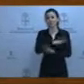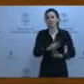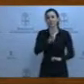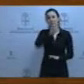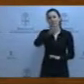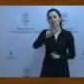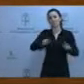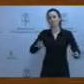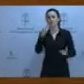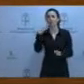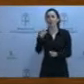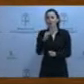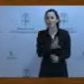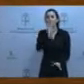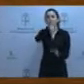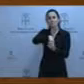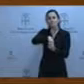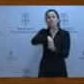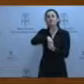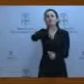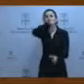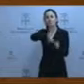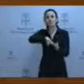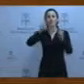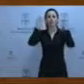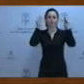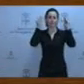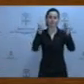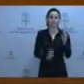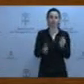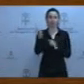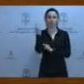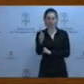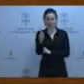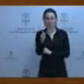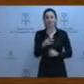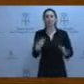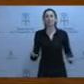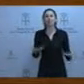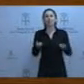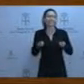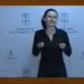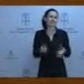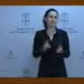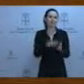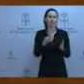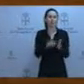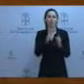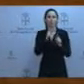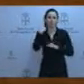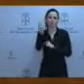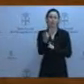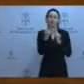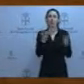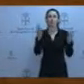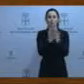jóvenes en estos momentos que se encuentran participando en el programa de formación profesional dual y numerosos proyectos para el próximo curso académico.